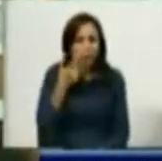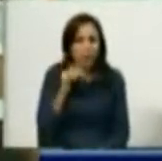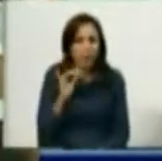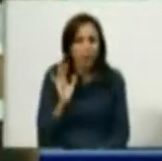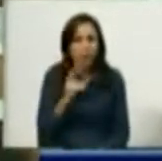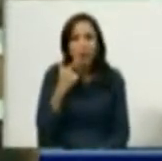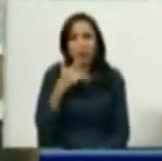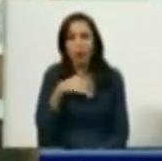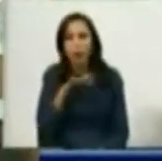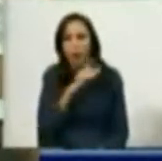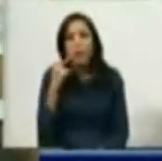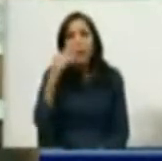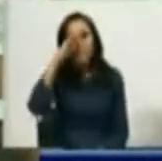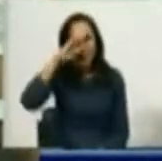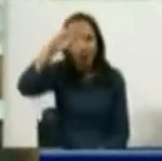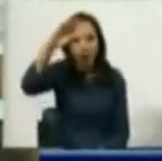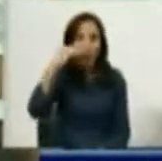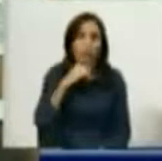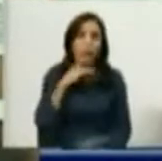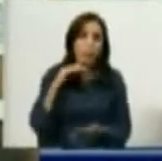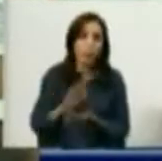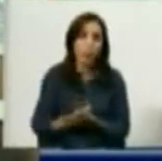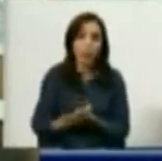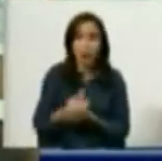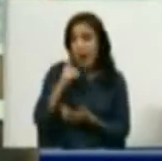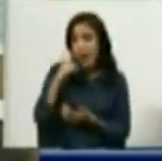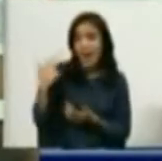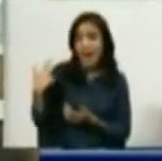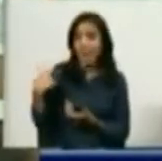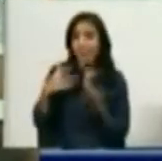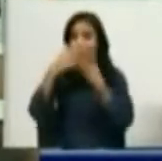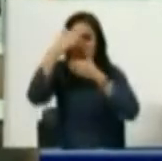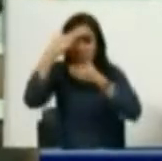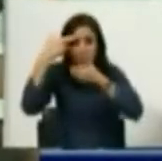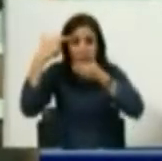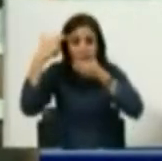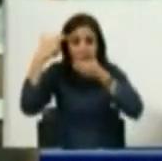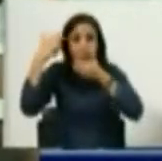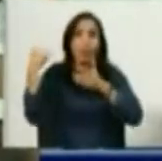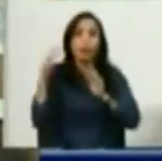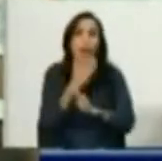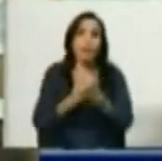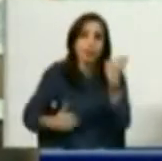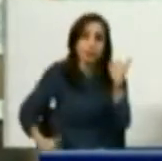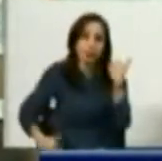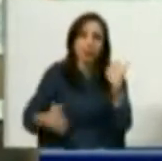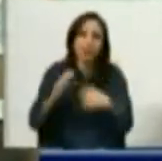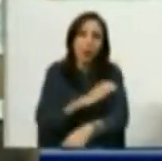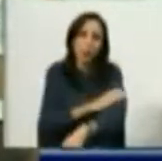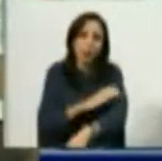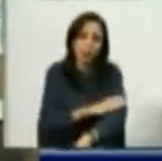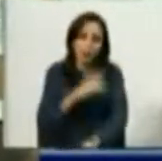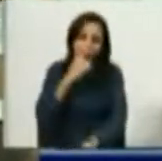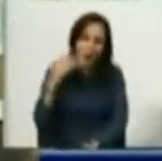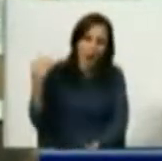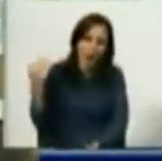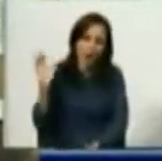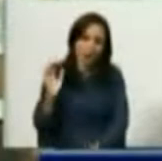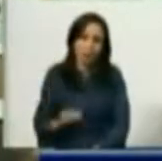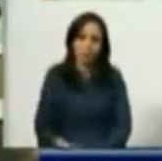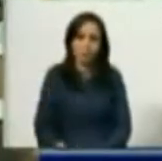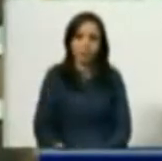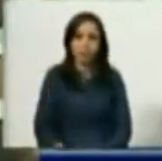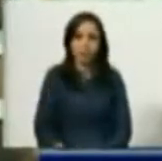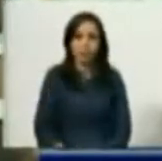en México que habían secuestrado cuando Peña Nieto era presidente estaba